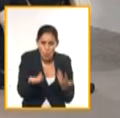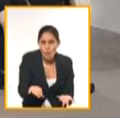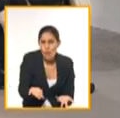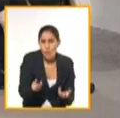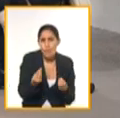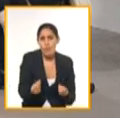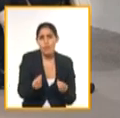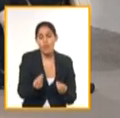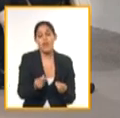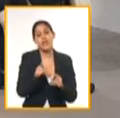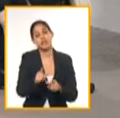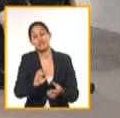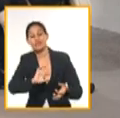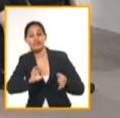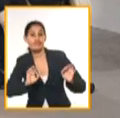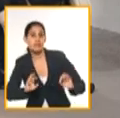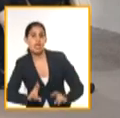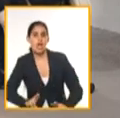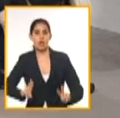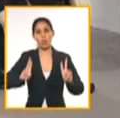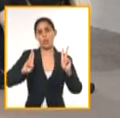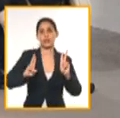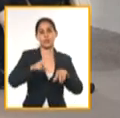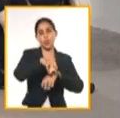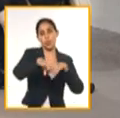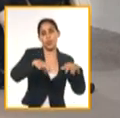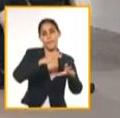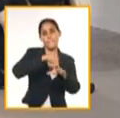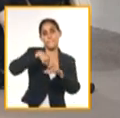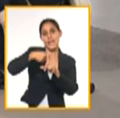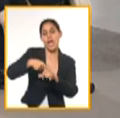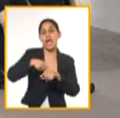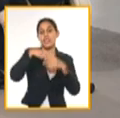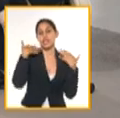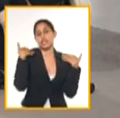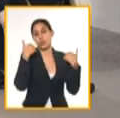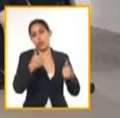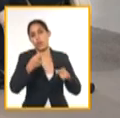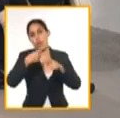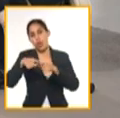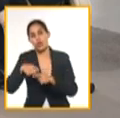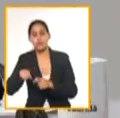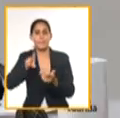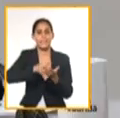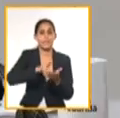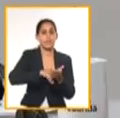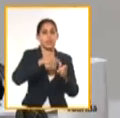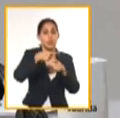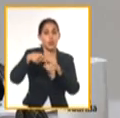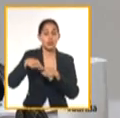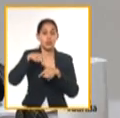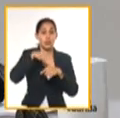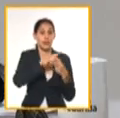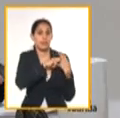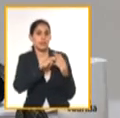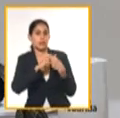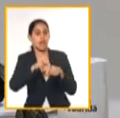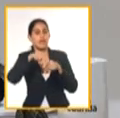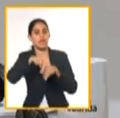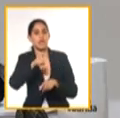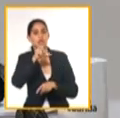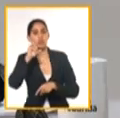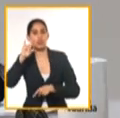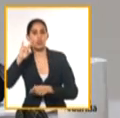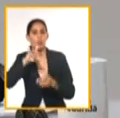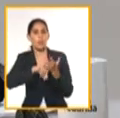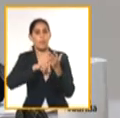lleva coordinación en los territorios y lleva coordinación de ustedes con CUPE acá. Sí, porque estos grupos electrógenos fueron concebidos para emergencia, para trabajar un